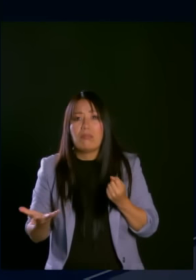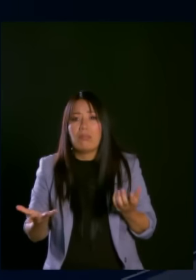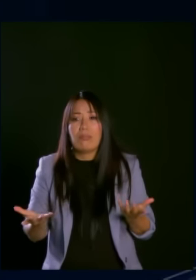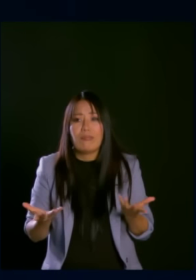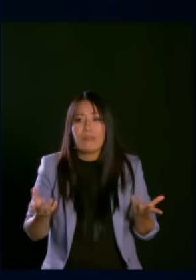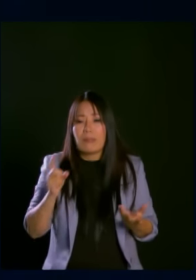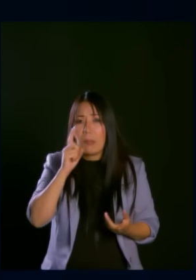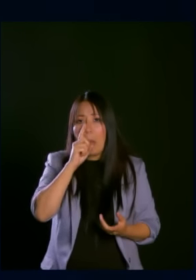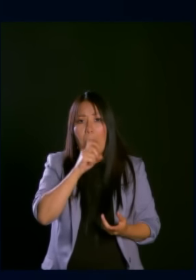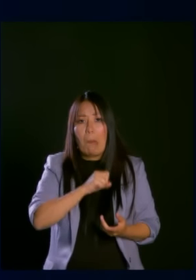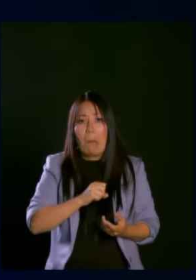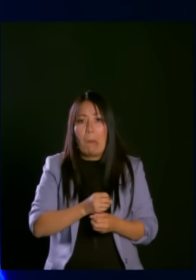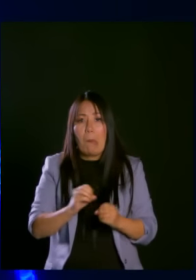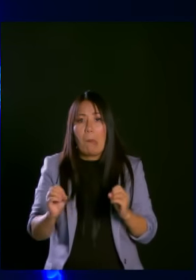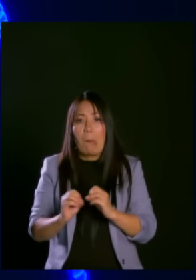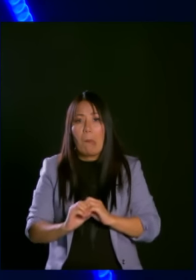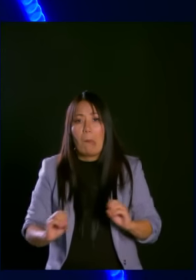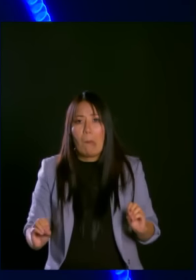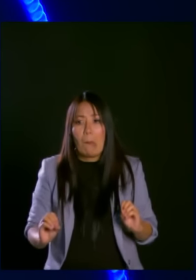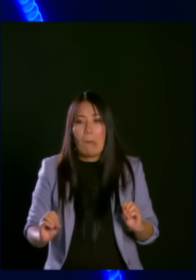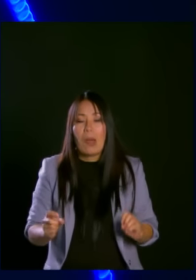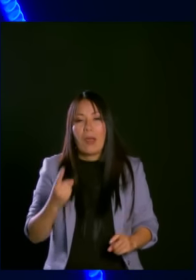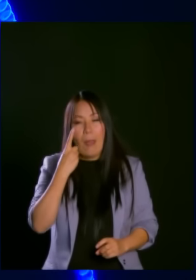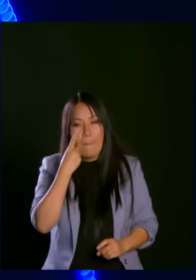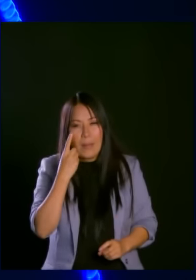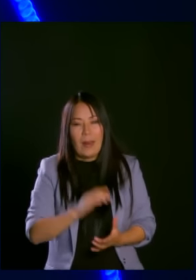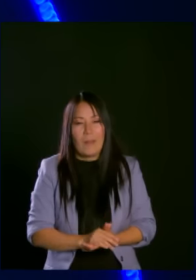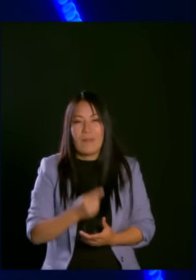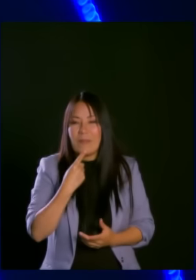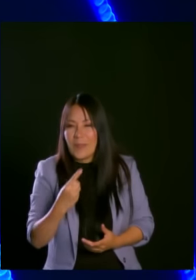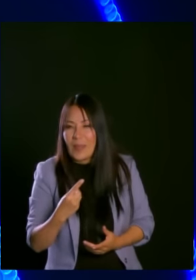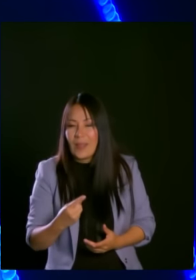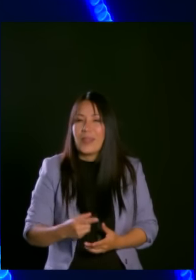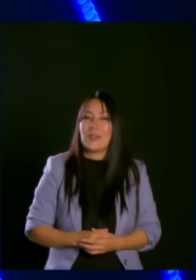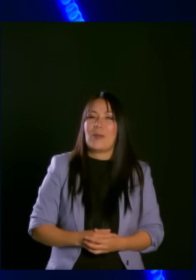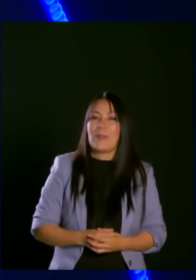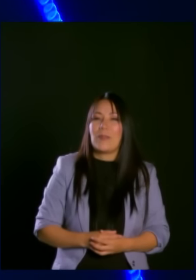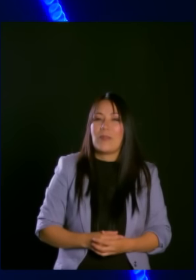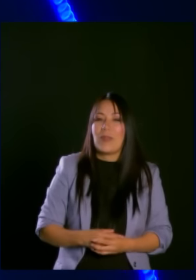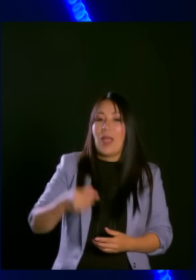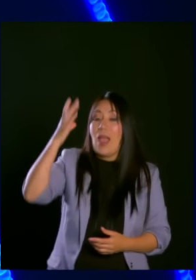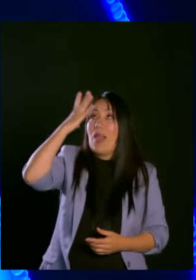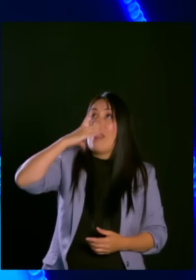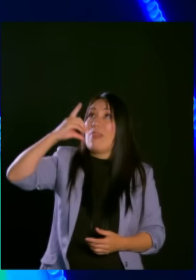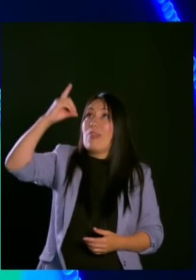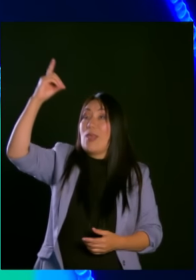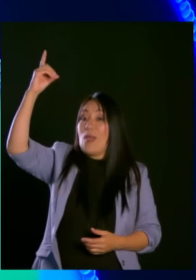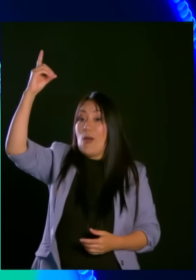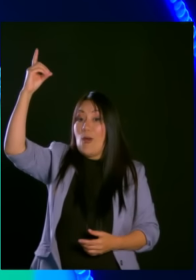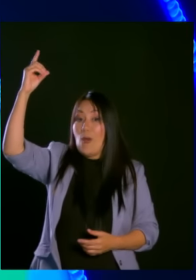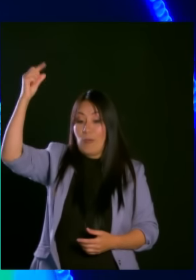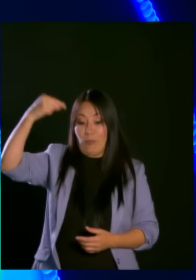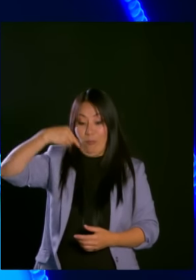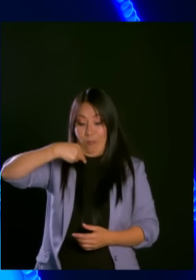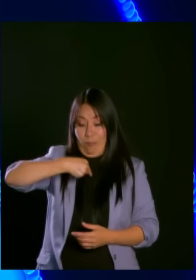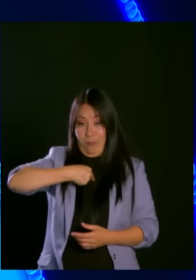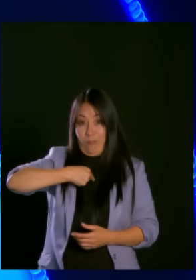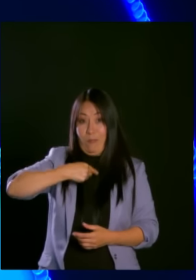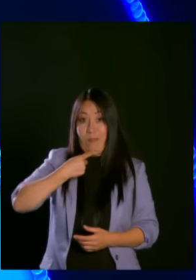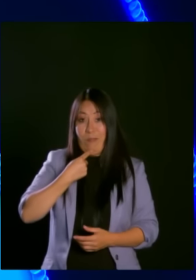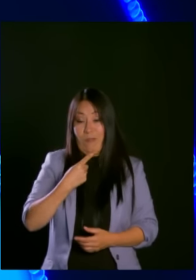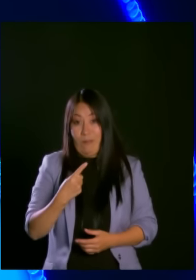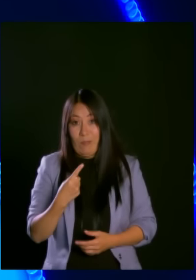Por eso les he dicho yo que cuando Dios me dijo, dile a mi pueblo que... Y esto fue antes de la pandemia, sin saber que venía. Cuando el Señor